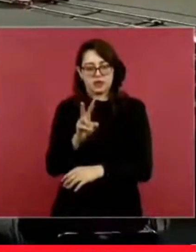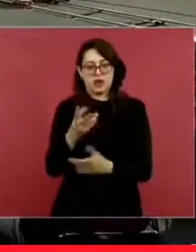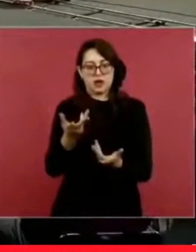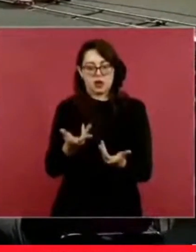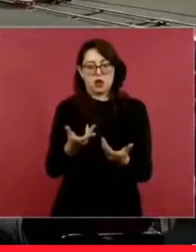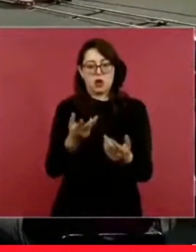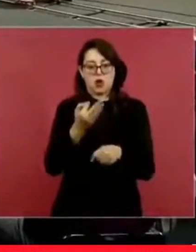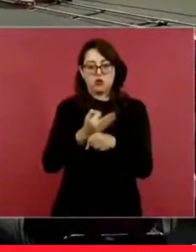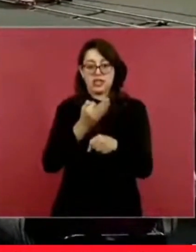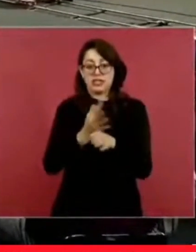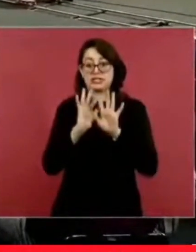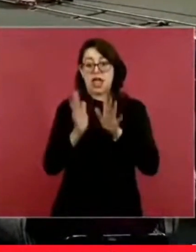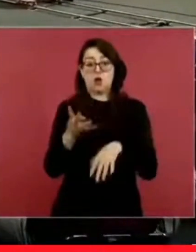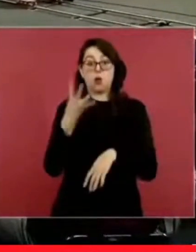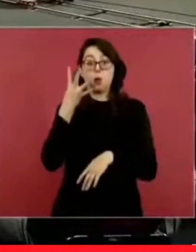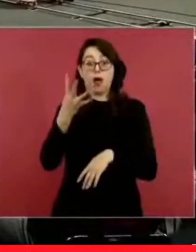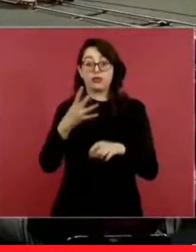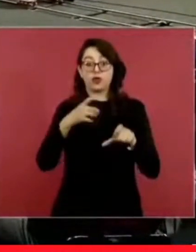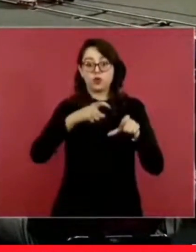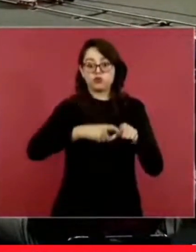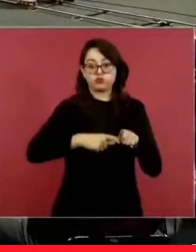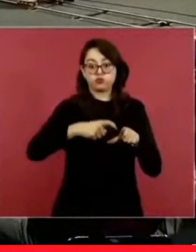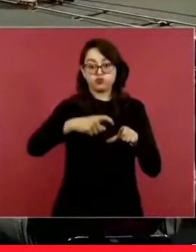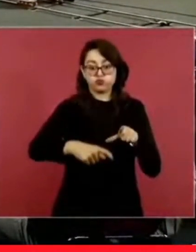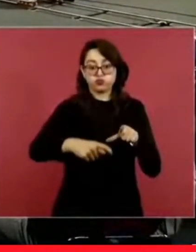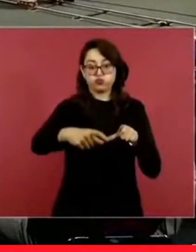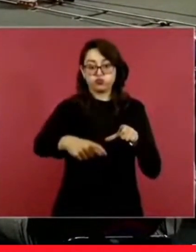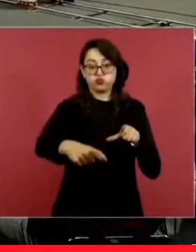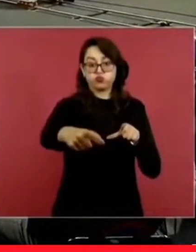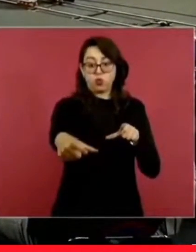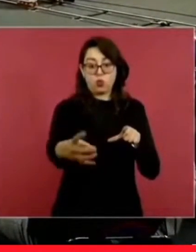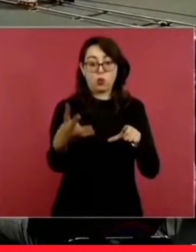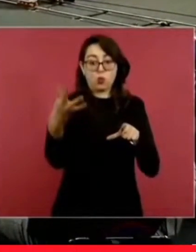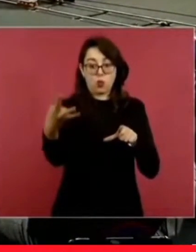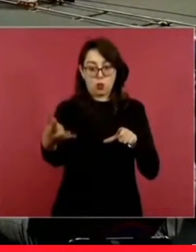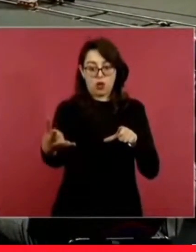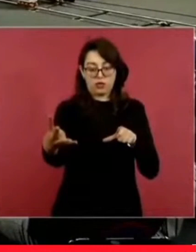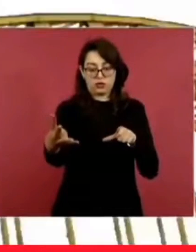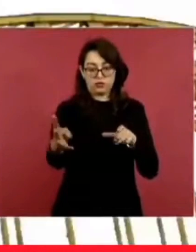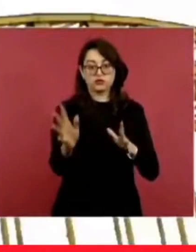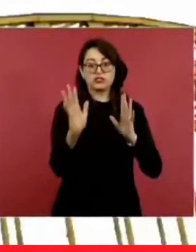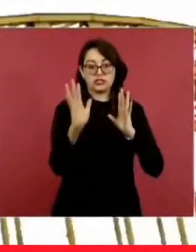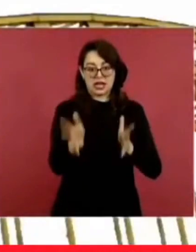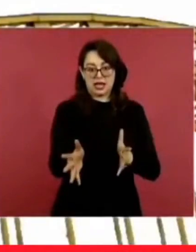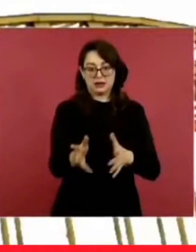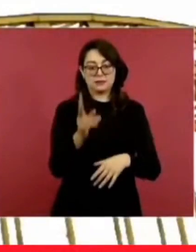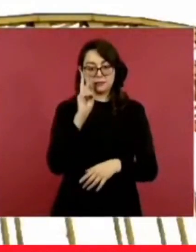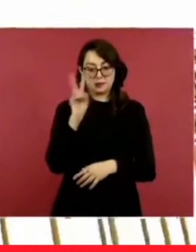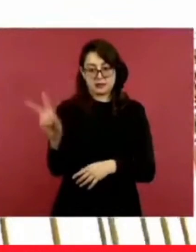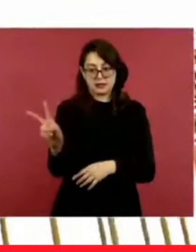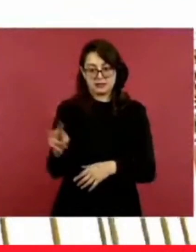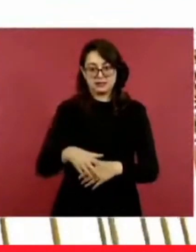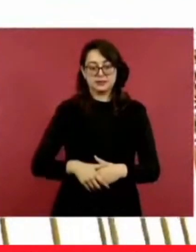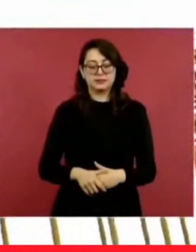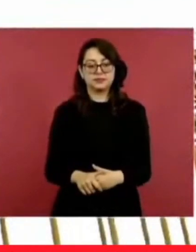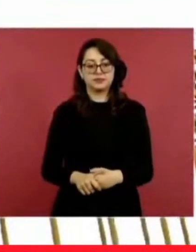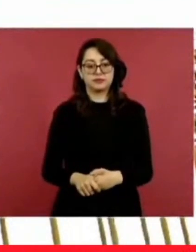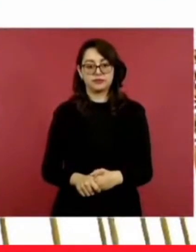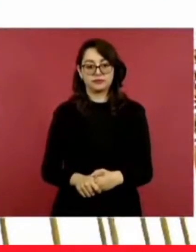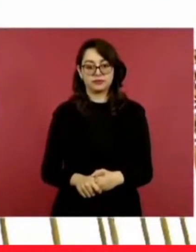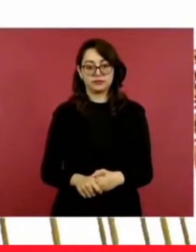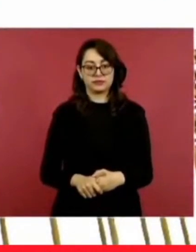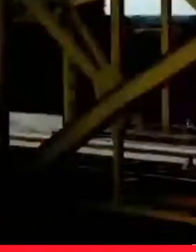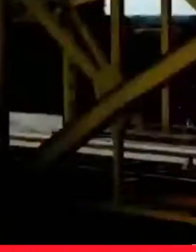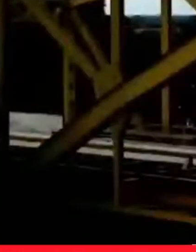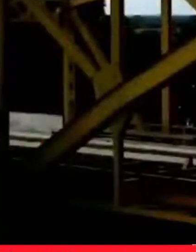está montando, ahí va, ya tenemos una que está dentro del macizo, la segunda, la tercera,